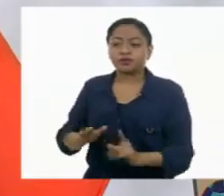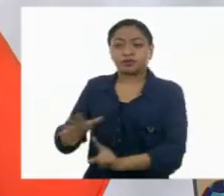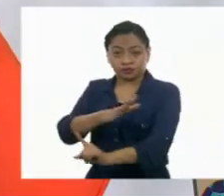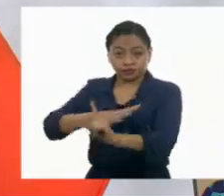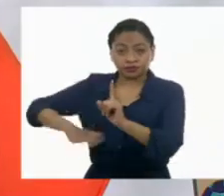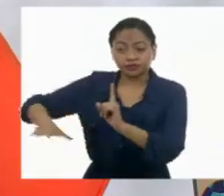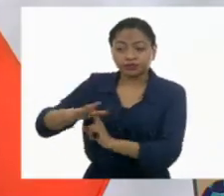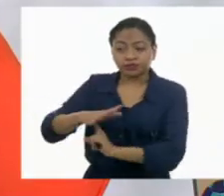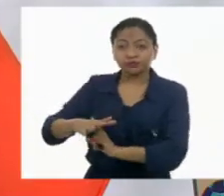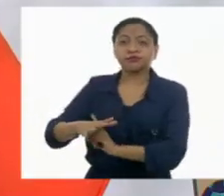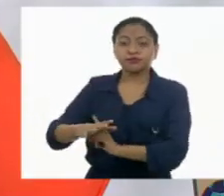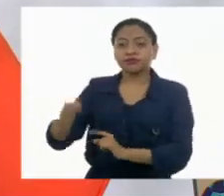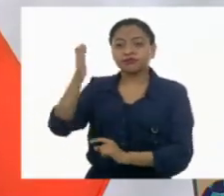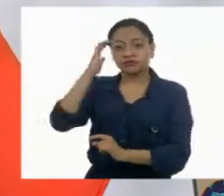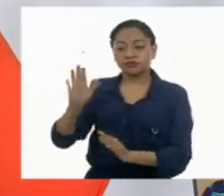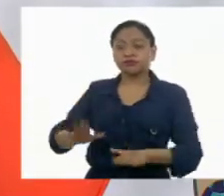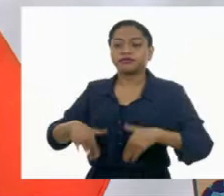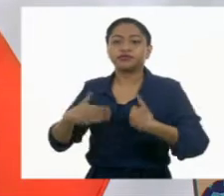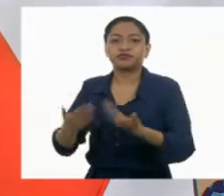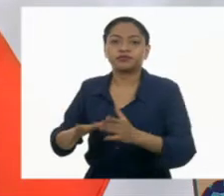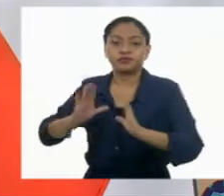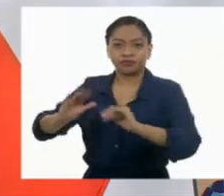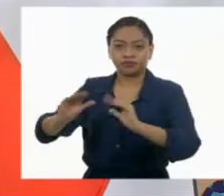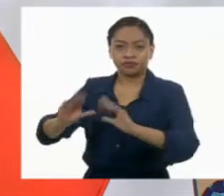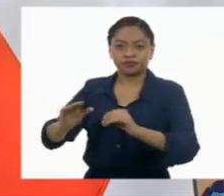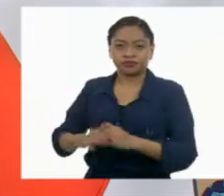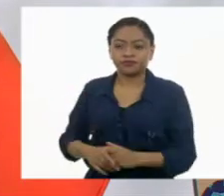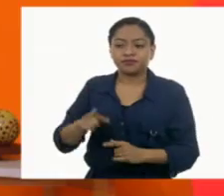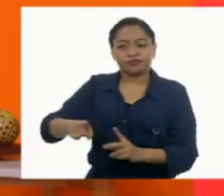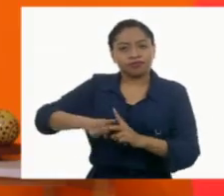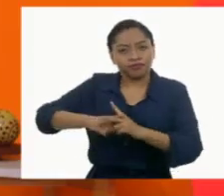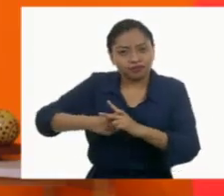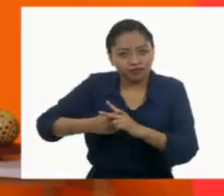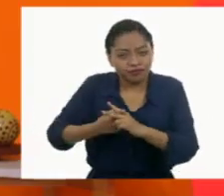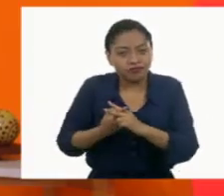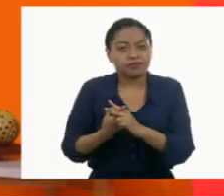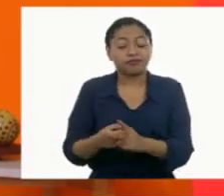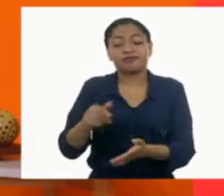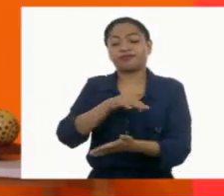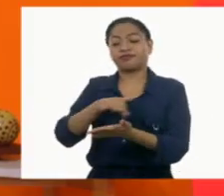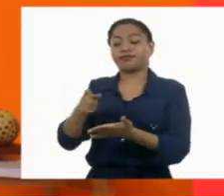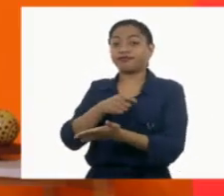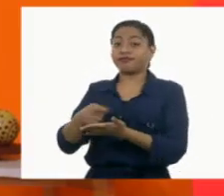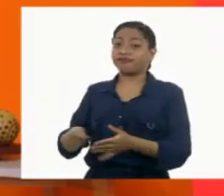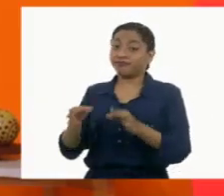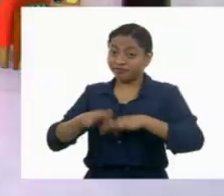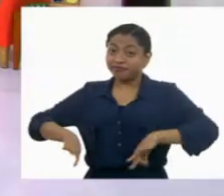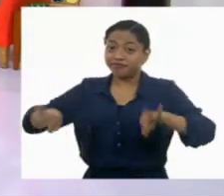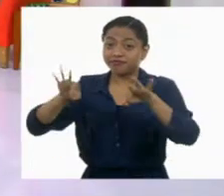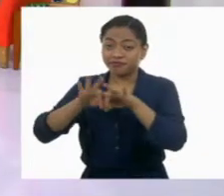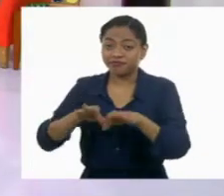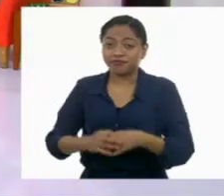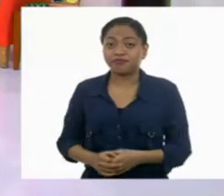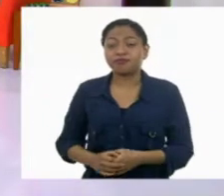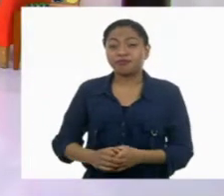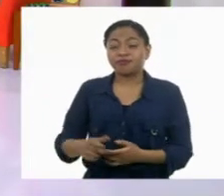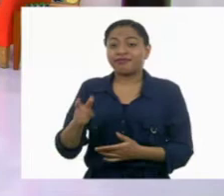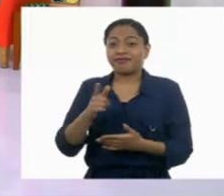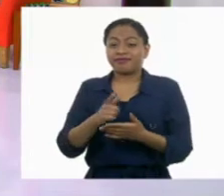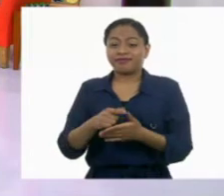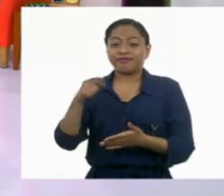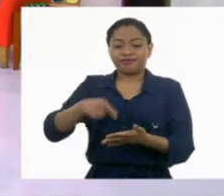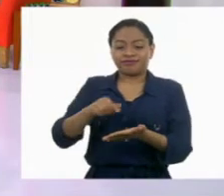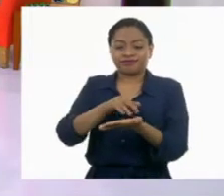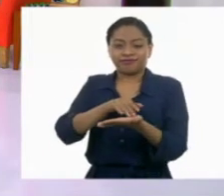exterior para que lo podamos plasmar e iniciar esta etapa tan importante para él como la adquisición de la lengua escrita en el